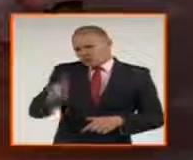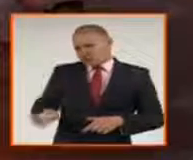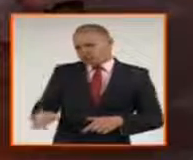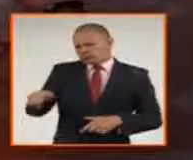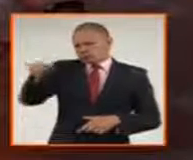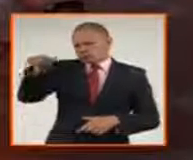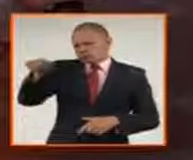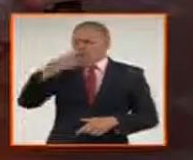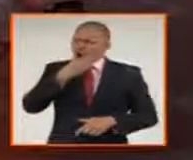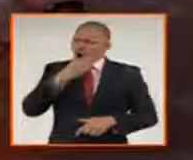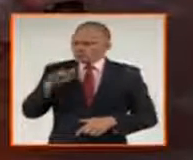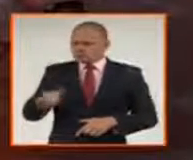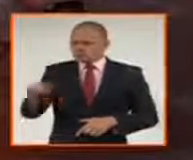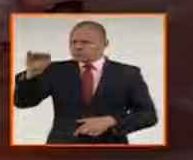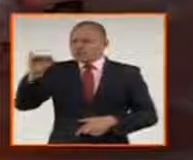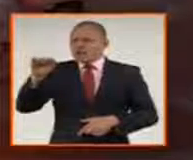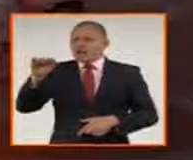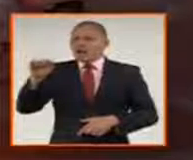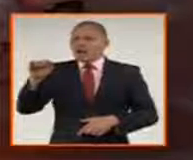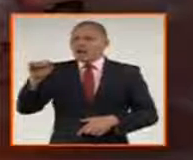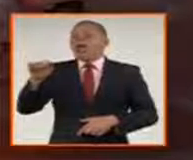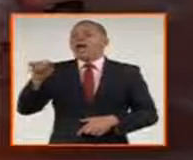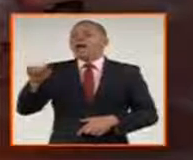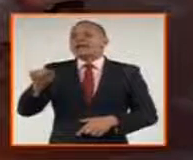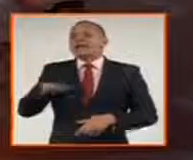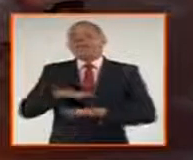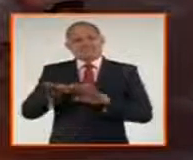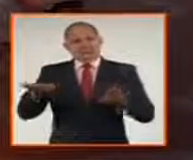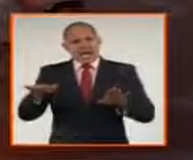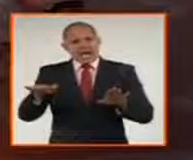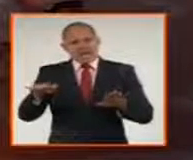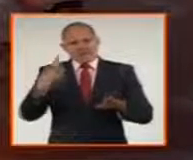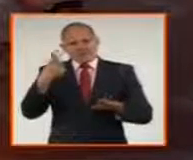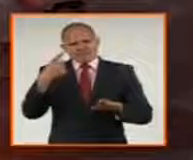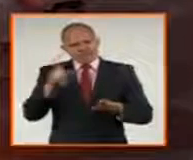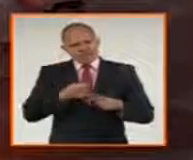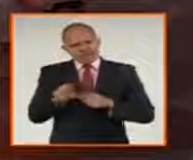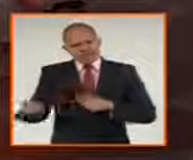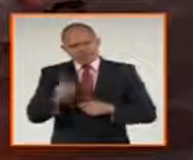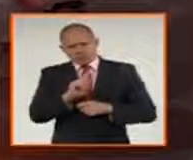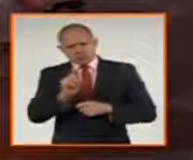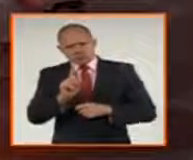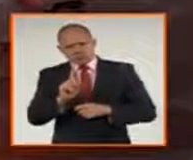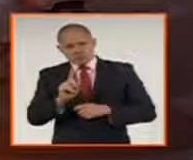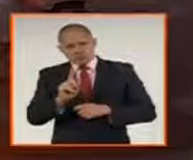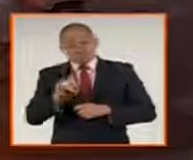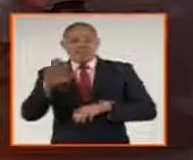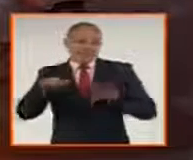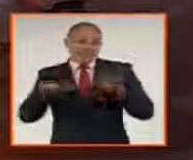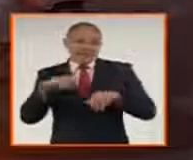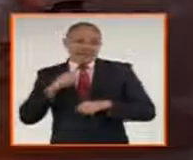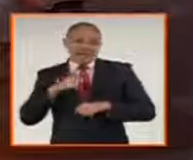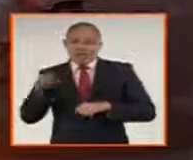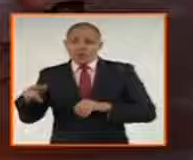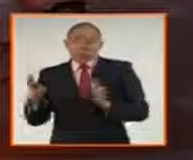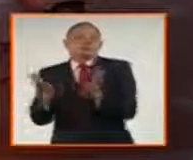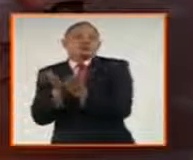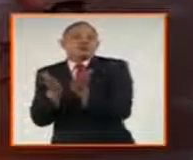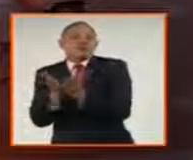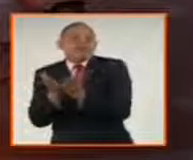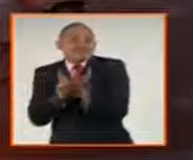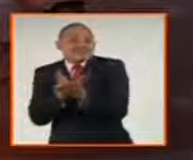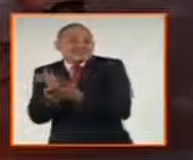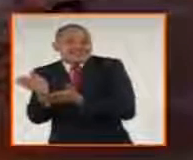mucho con esa protección que se deriva de la misma Constitución, que no solo abarca la protección de niños,